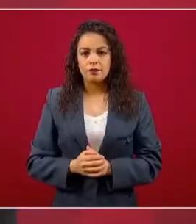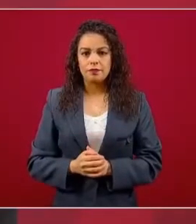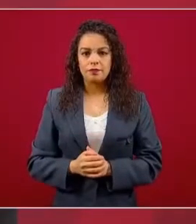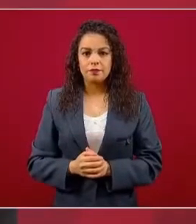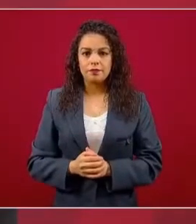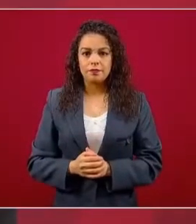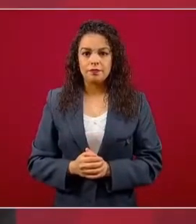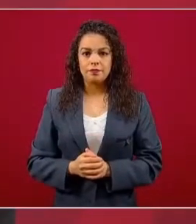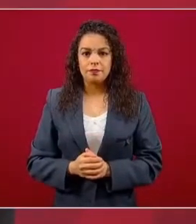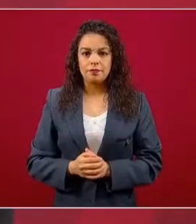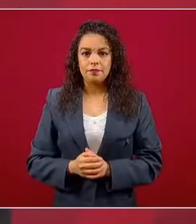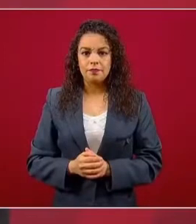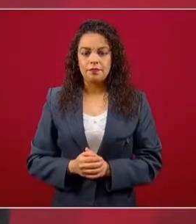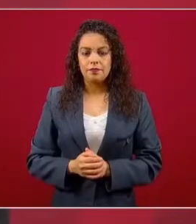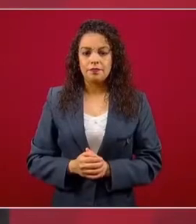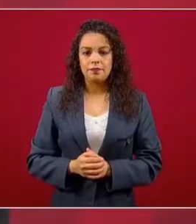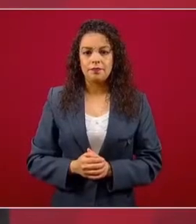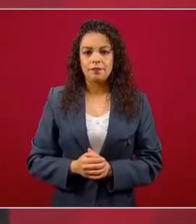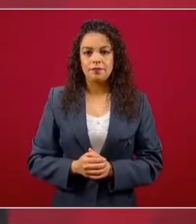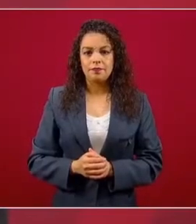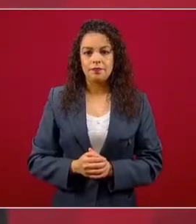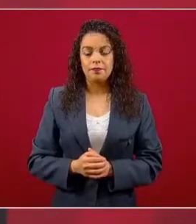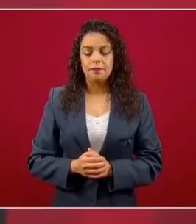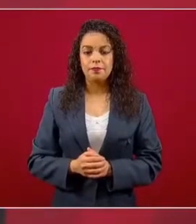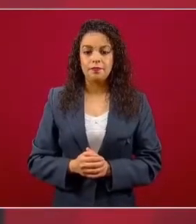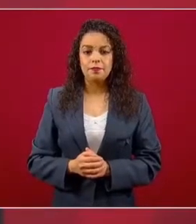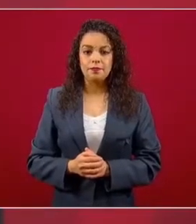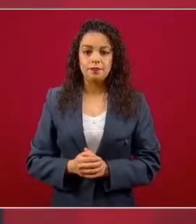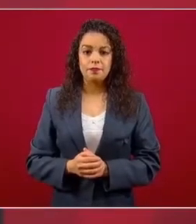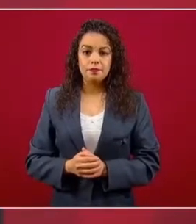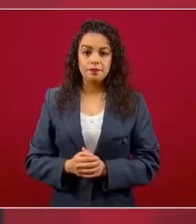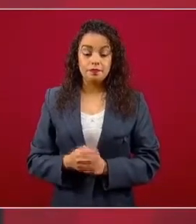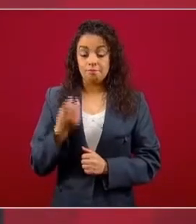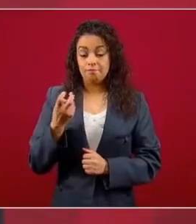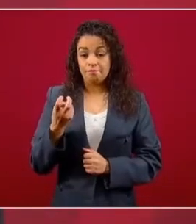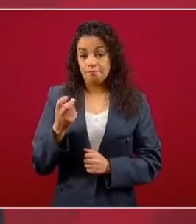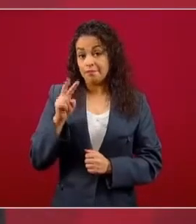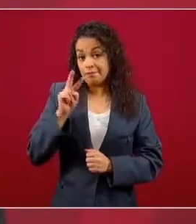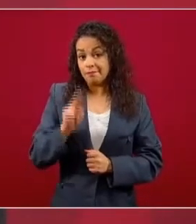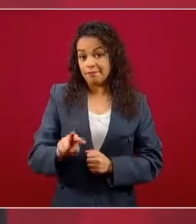por eso nuestro reconocimiento